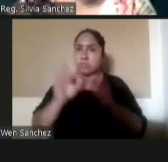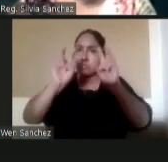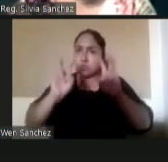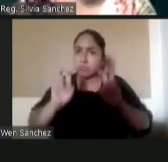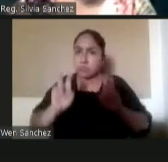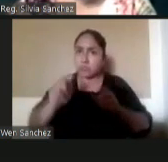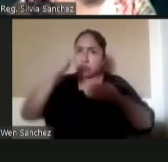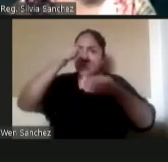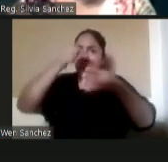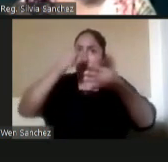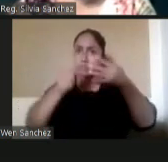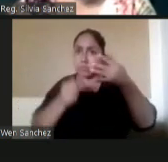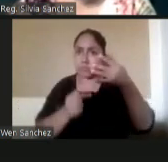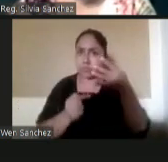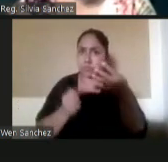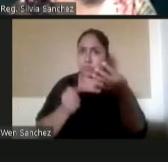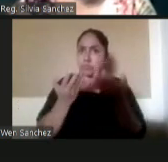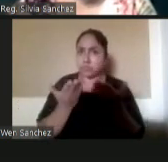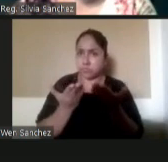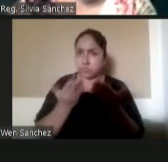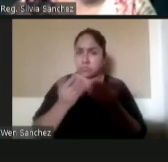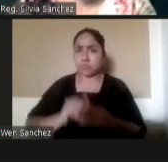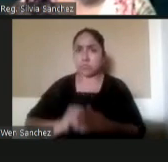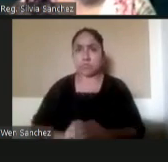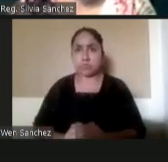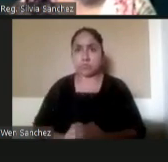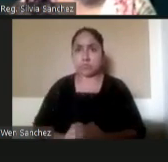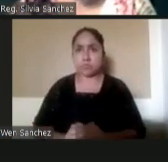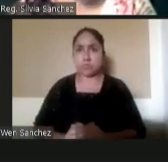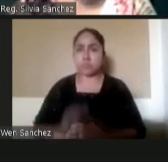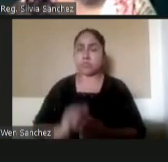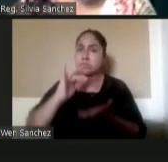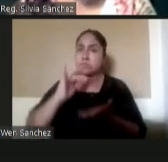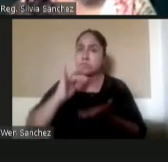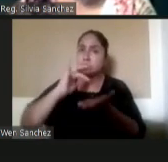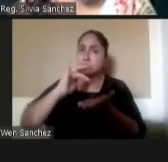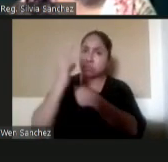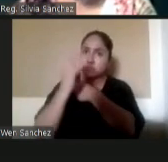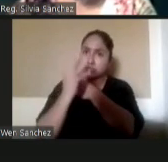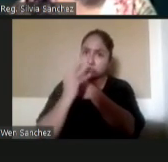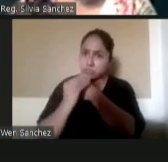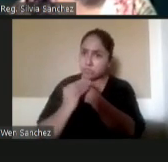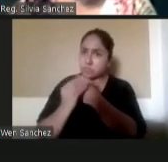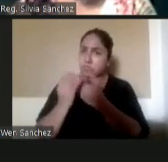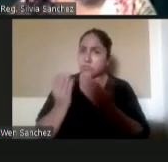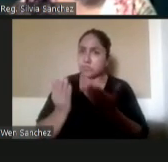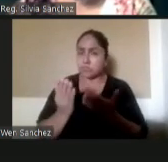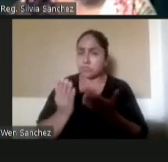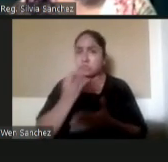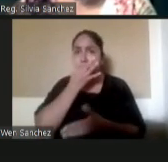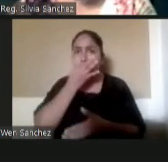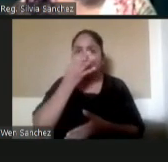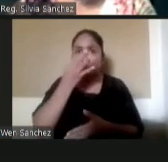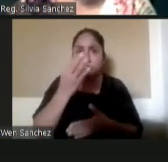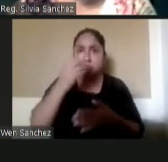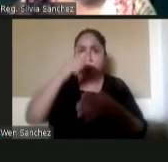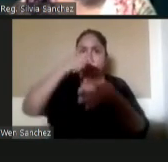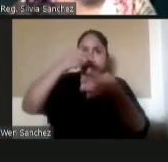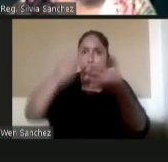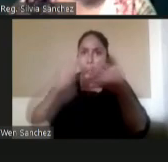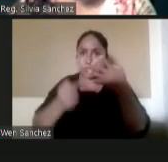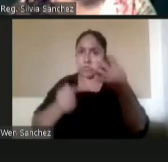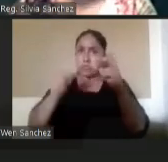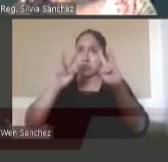día, pidiéndole a la vez proceda a su desahogo. Con su venia, señor presidente, le informo que los asuntos a tratar son los